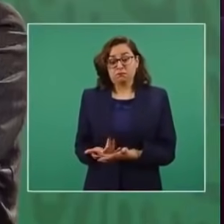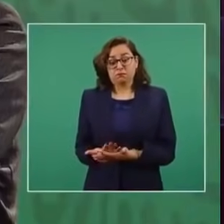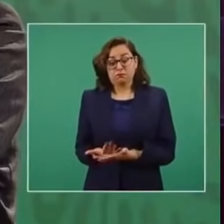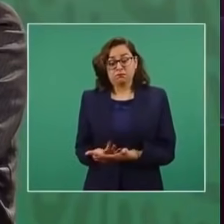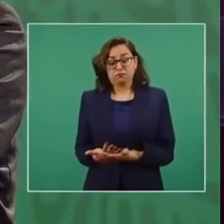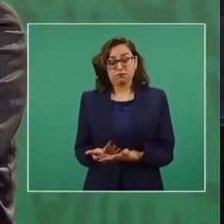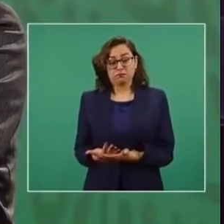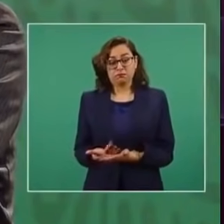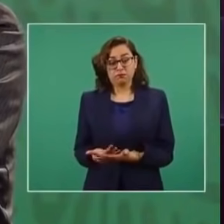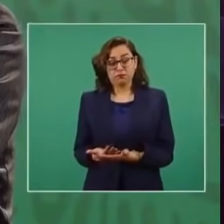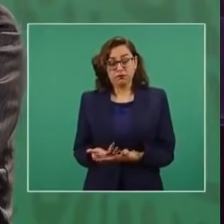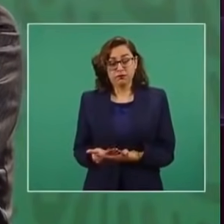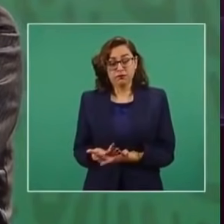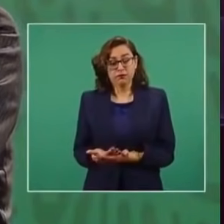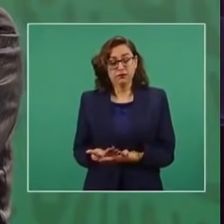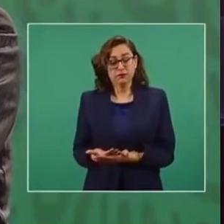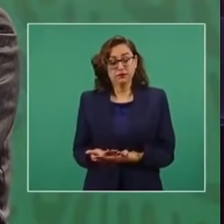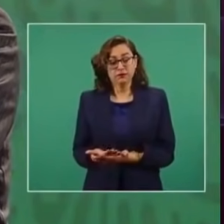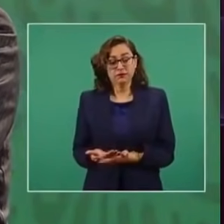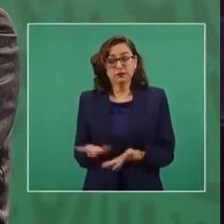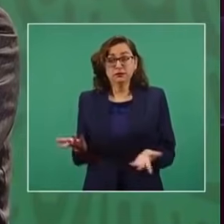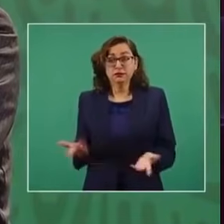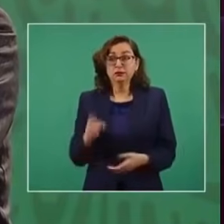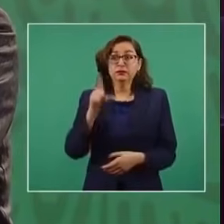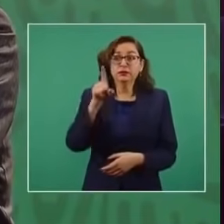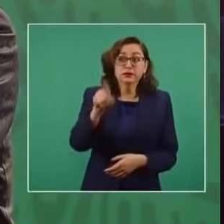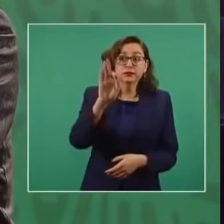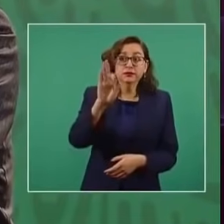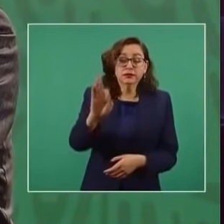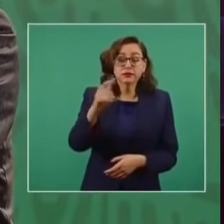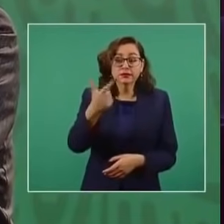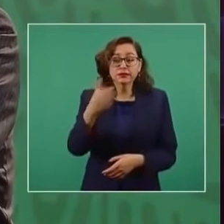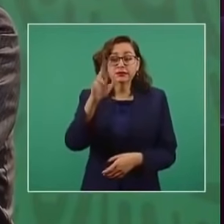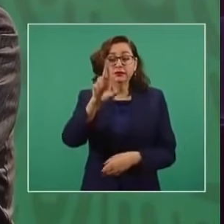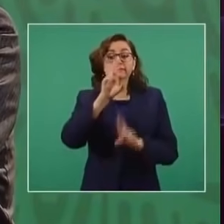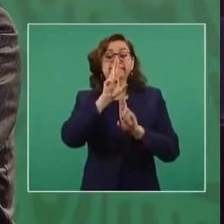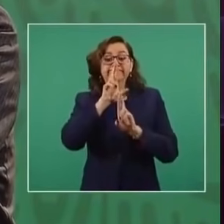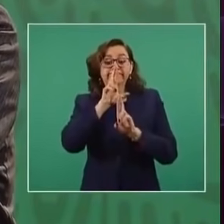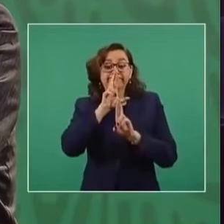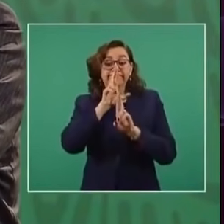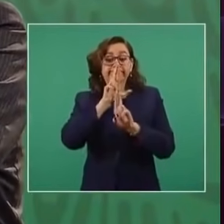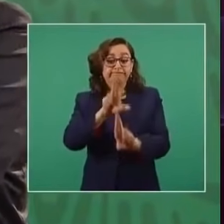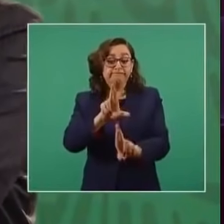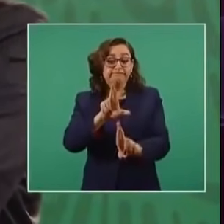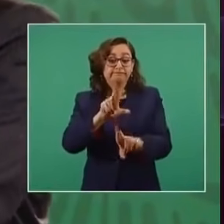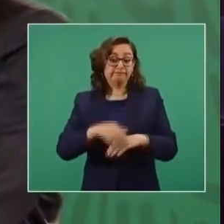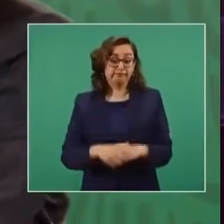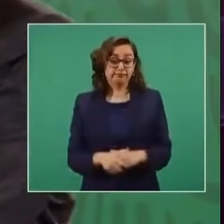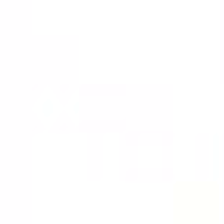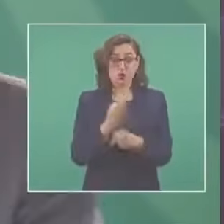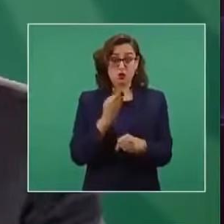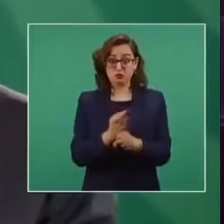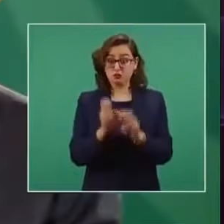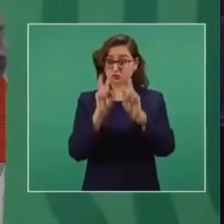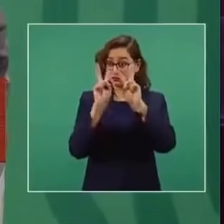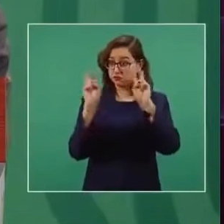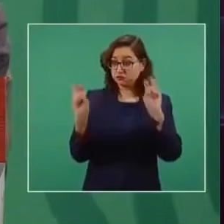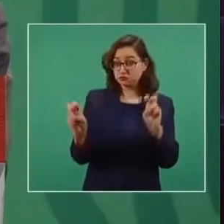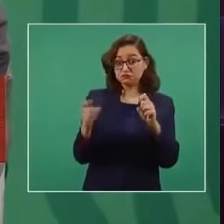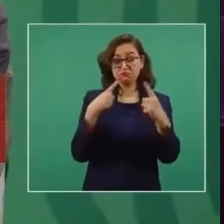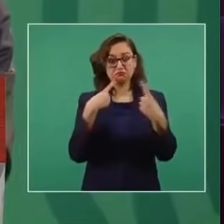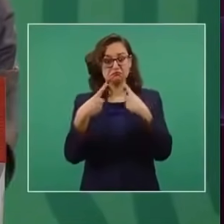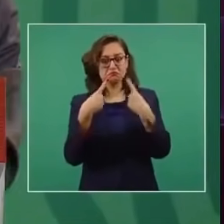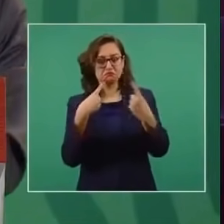esperar que la Fiscalía General de la República decida. Lo más